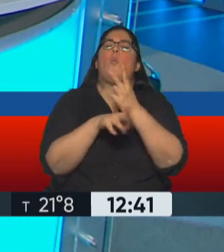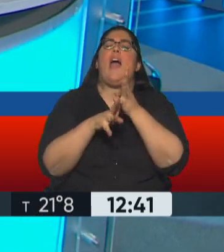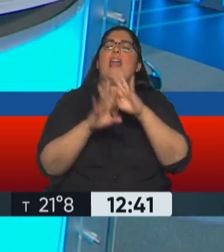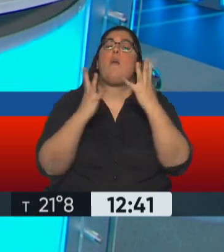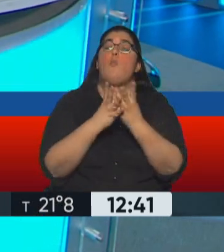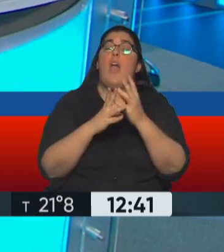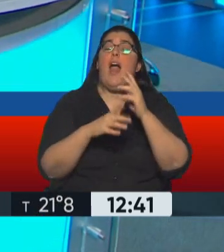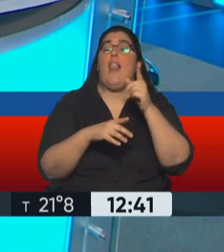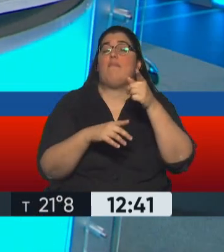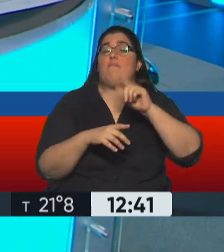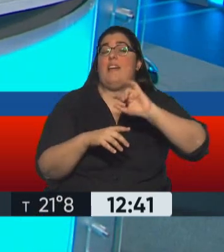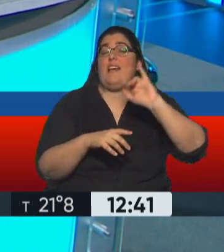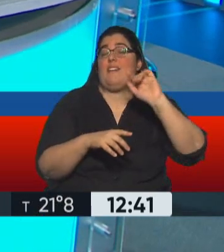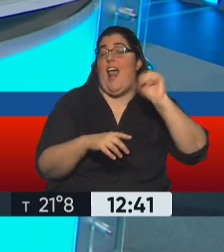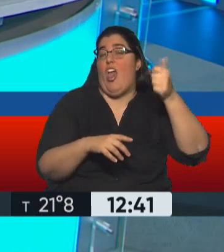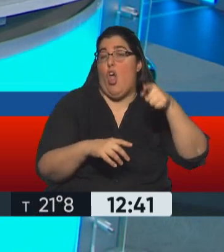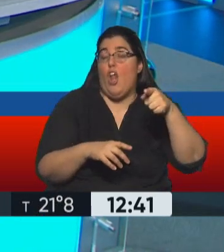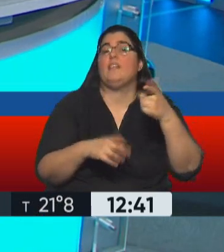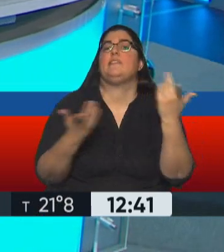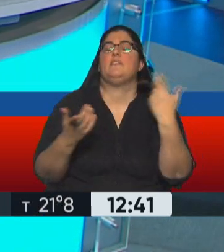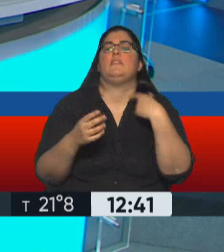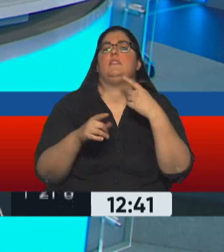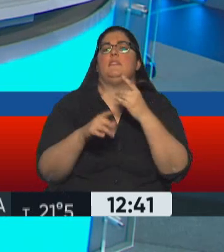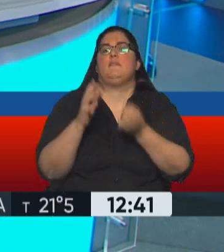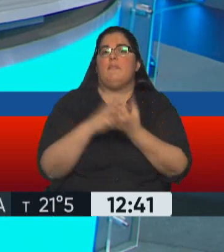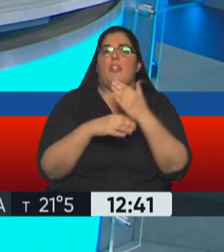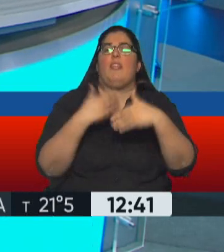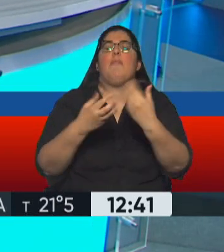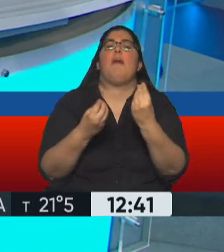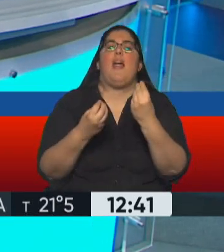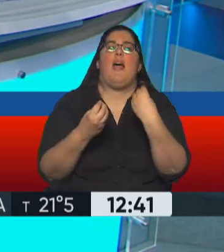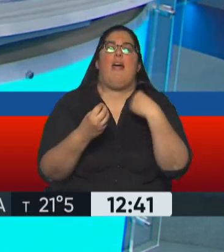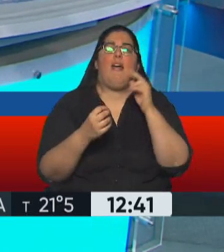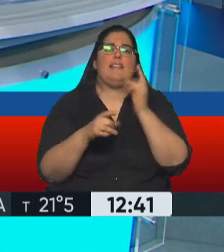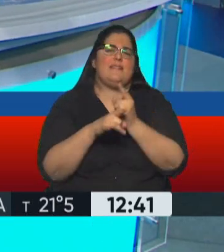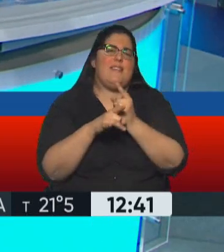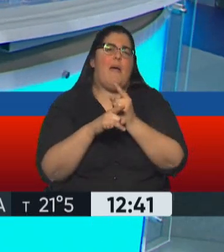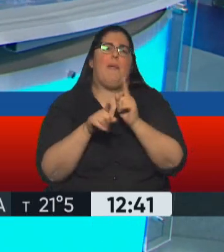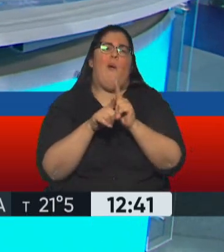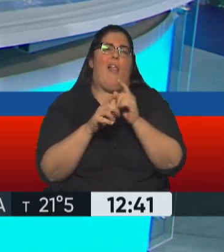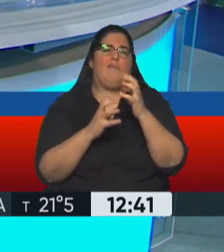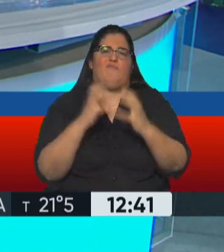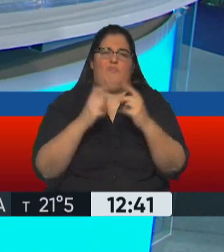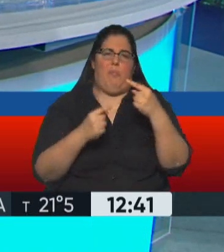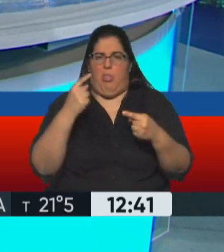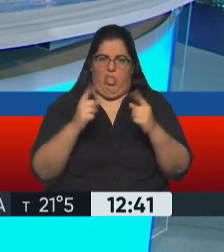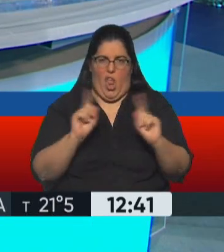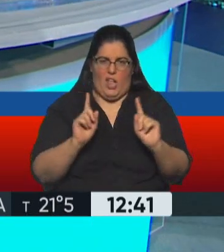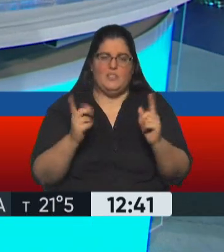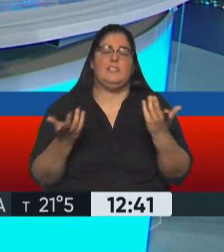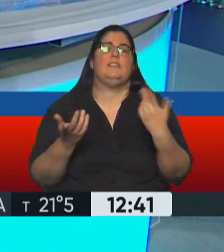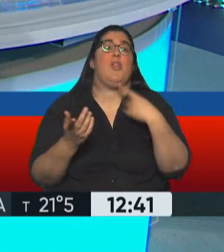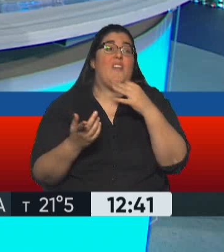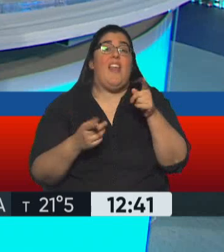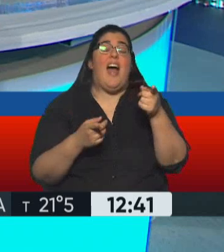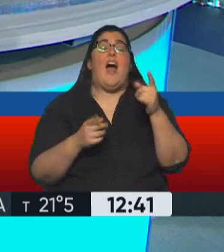Mundial, se está convirtiendo, siempre fue muy disfuncional, pero desde mi punto de vista está cada vez más disfuncional, en buena medida porque refleja un orden que ya no existe